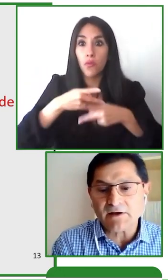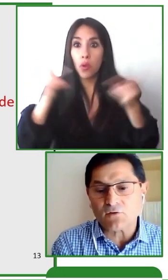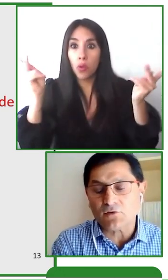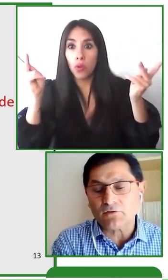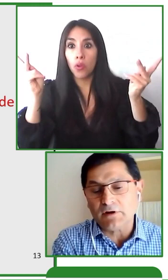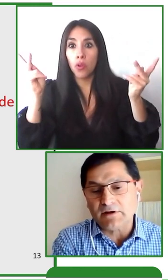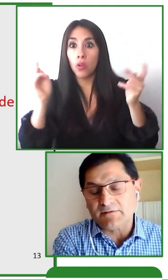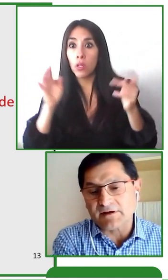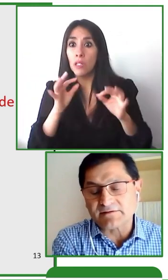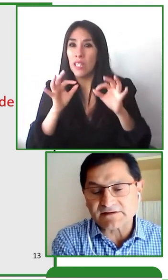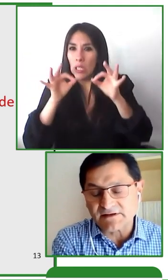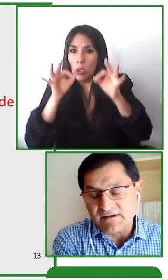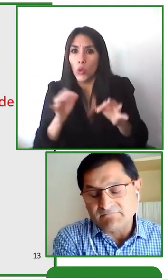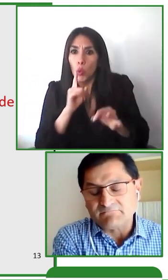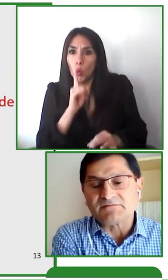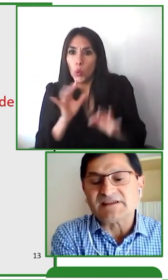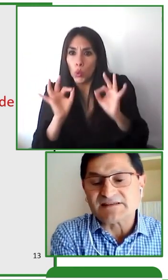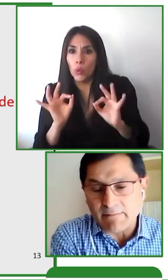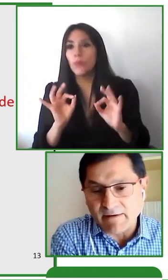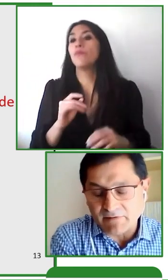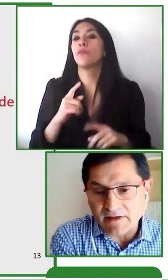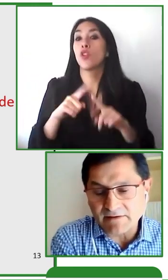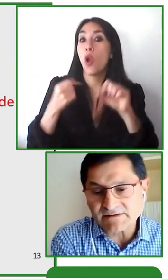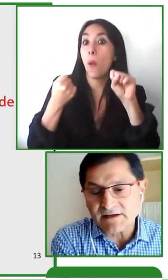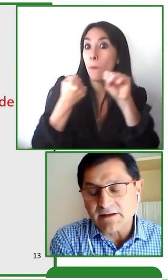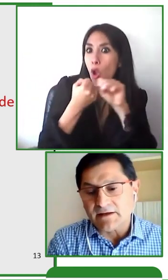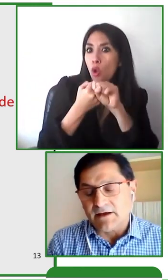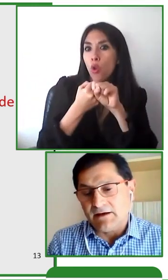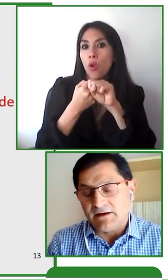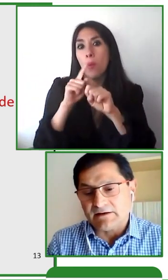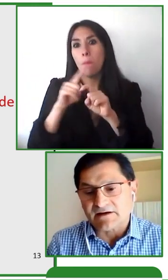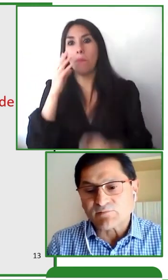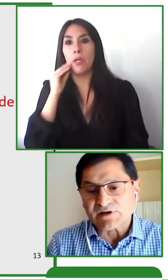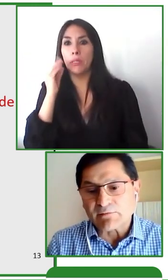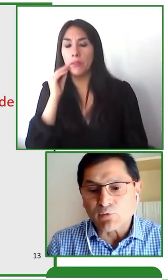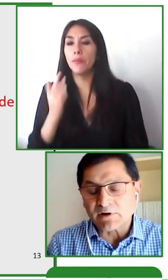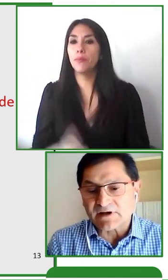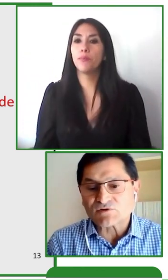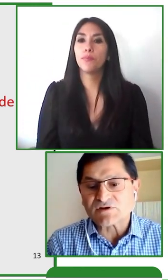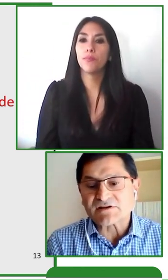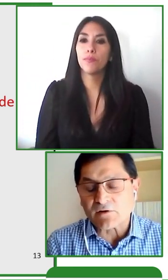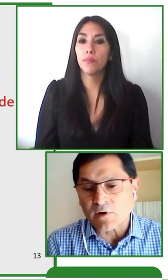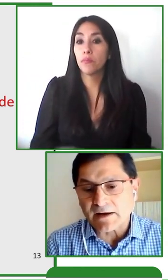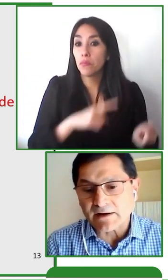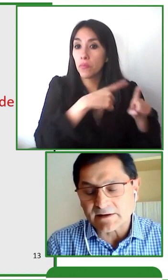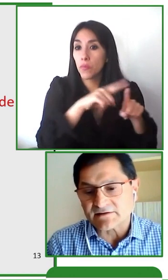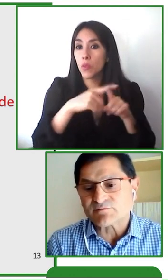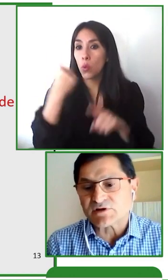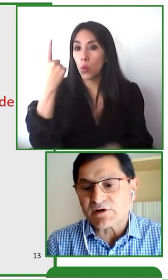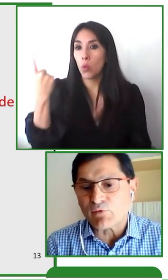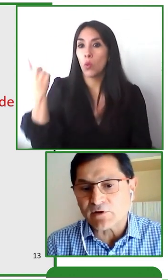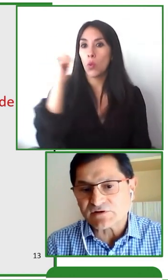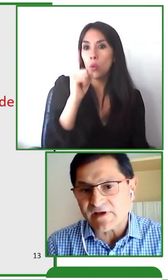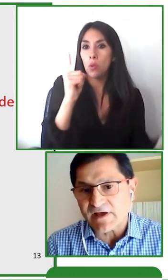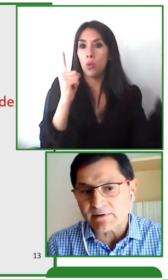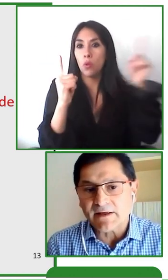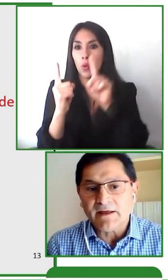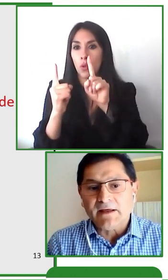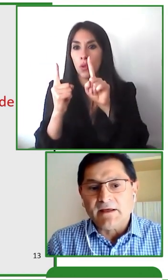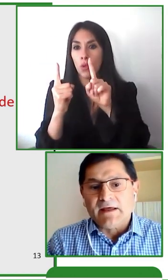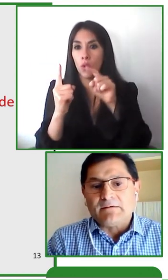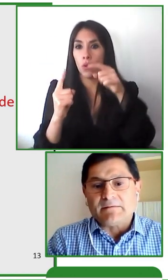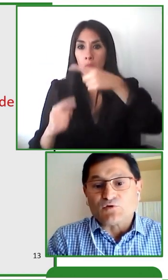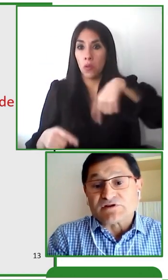personas con ciertas discapacidades en el transporte público y tenemos que asegurar que el transporte público es